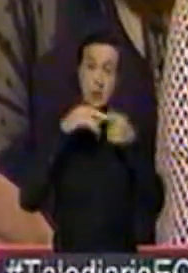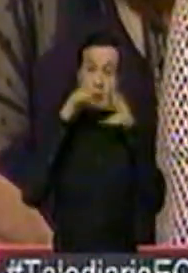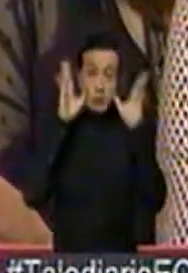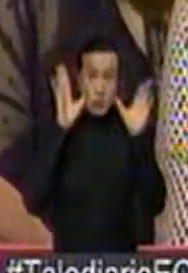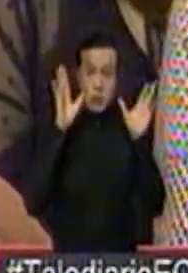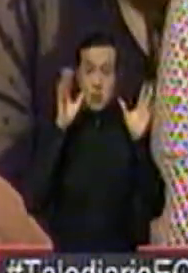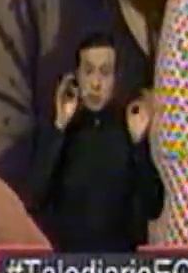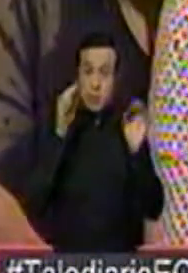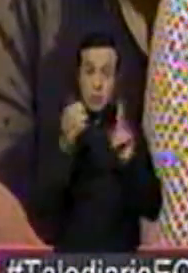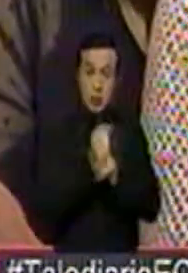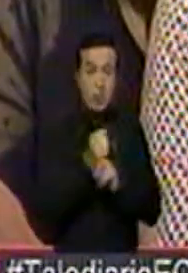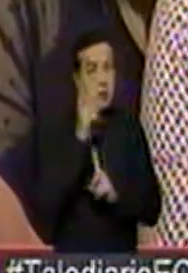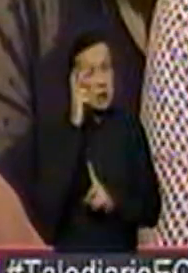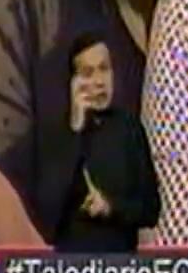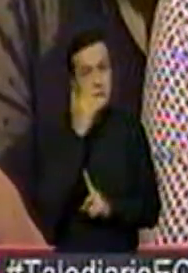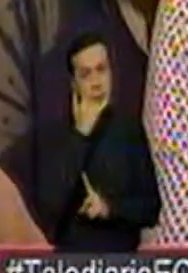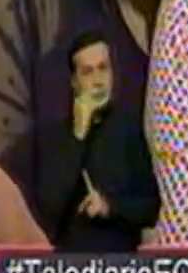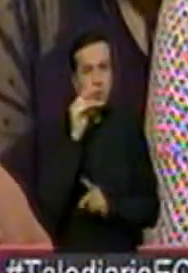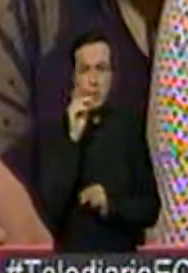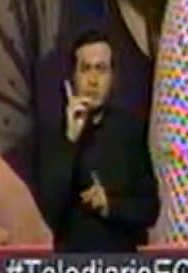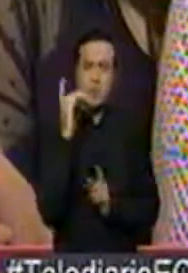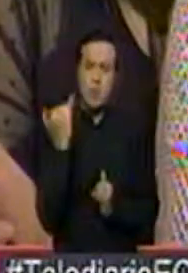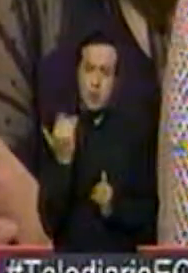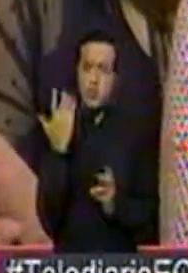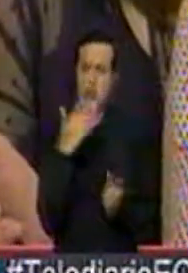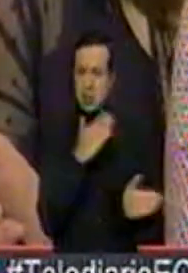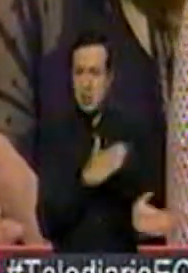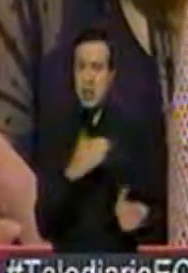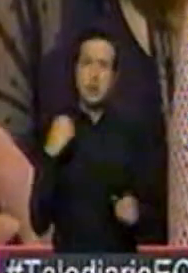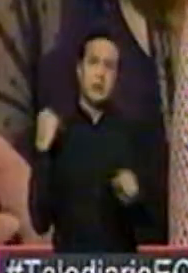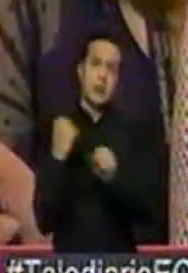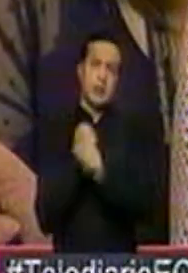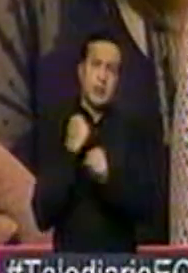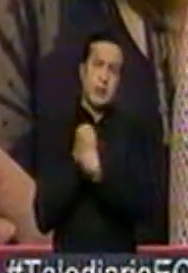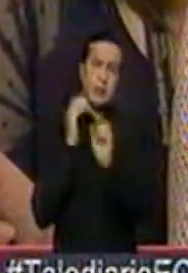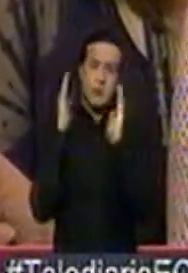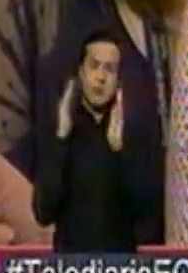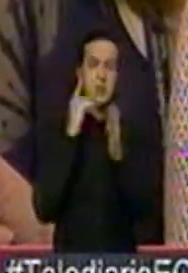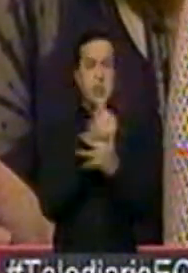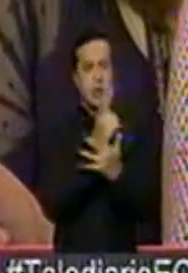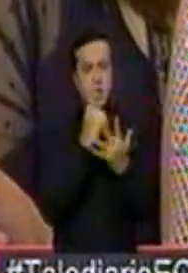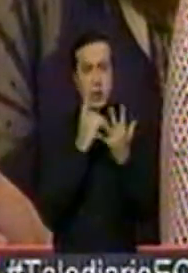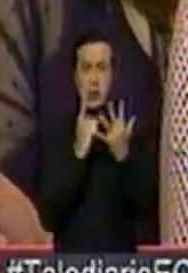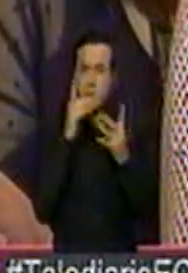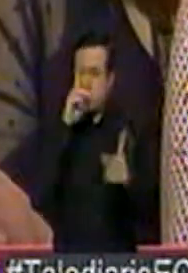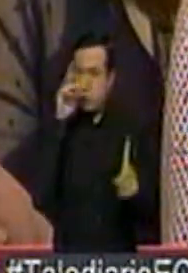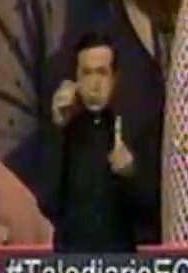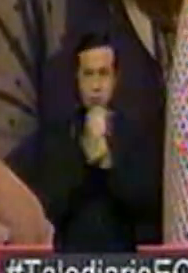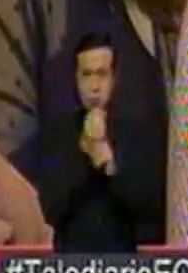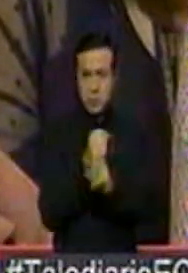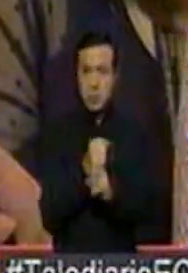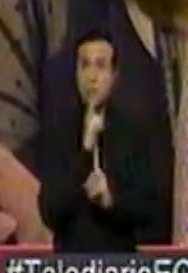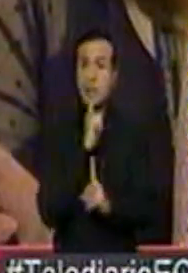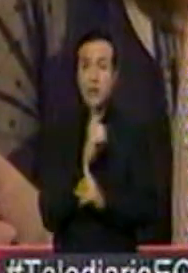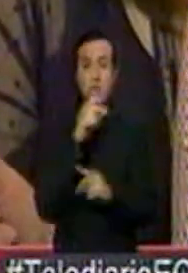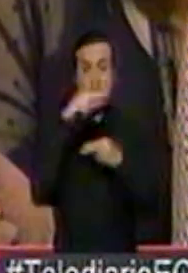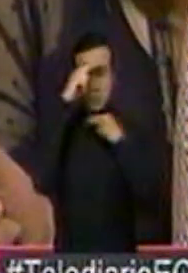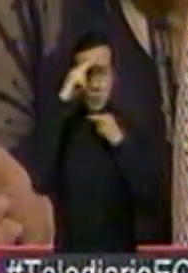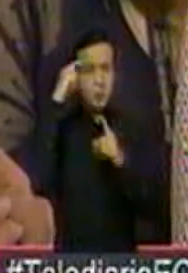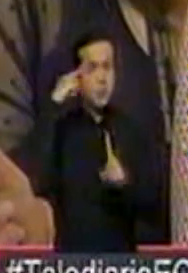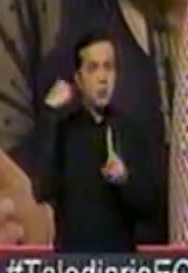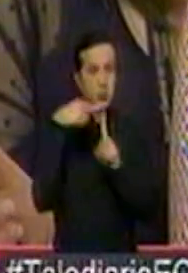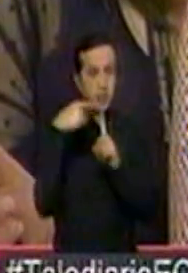a cumplir, creo que sería irresponsable. En este momento estamos trabajando justamente para que cada una de las metas se cumpla, y como digo, las buenas noticias